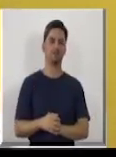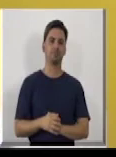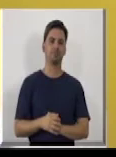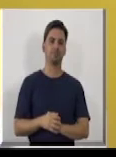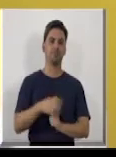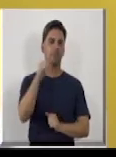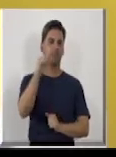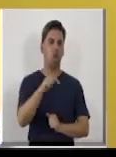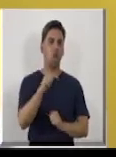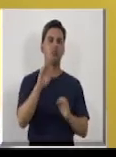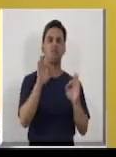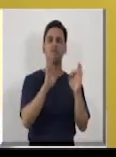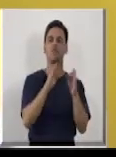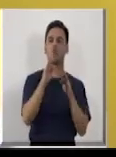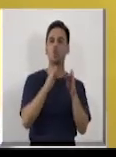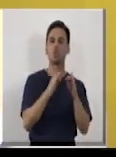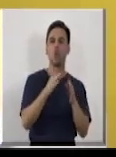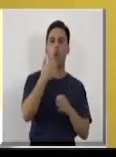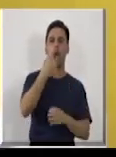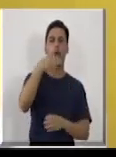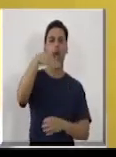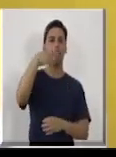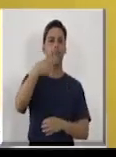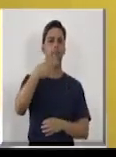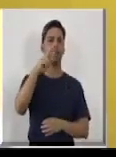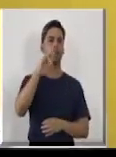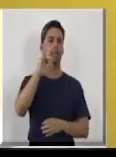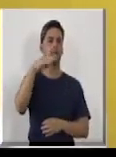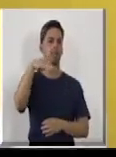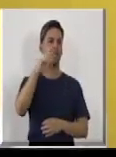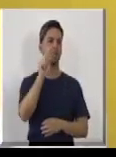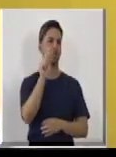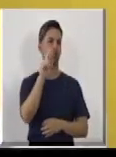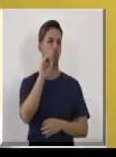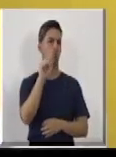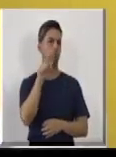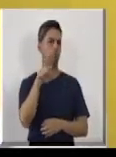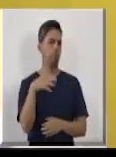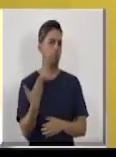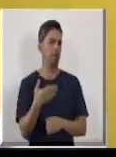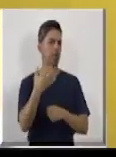¿cuál es la función del amperímetro? ¿Cómo se conecta el amperímetro?